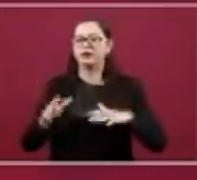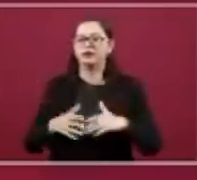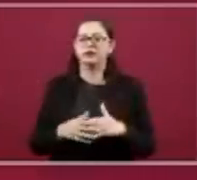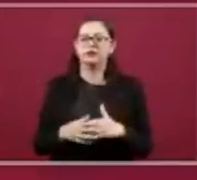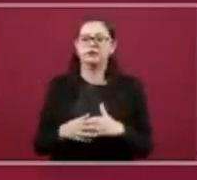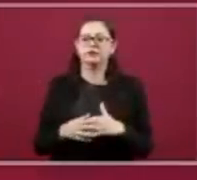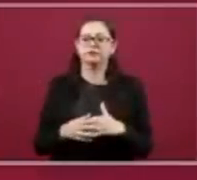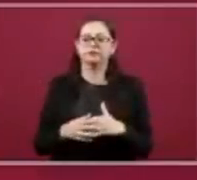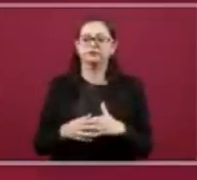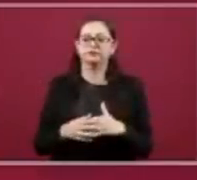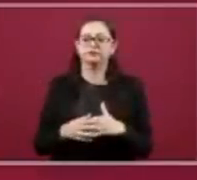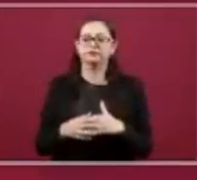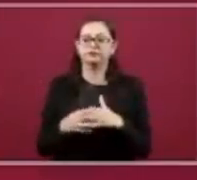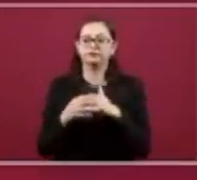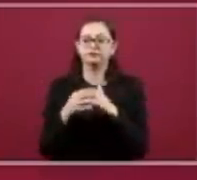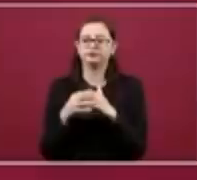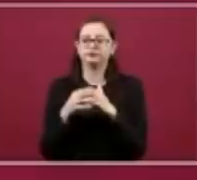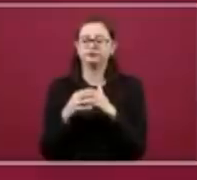para